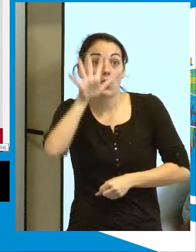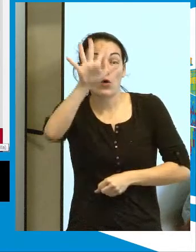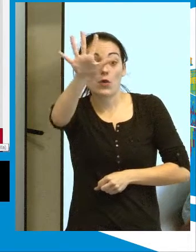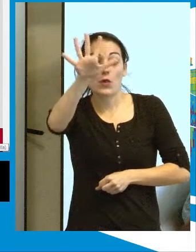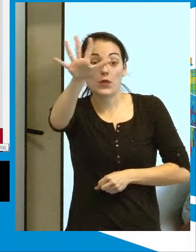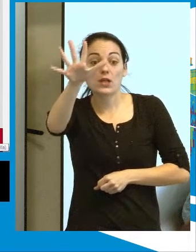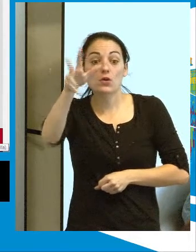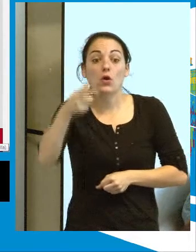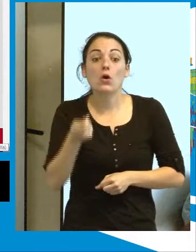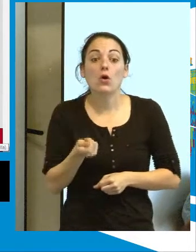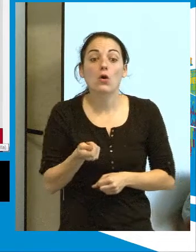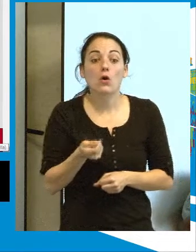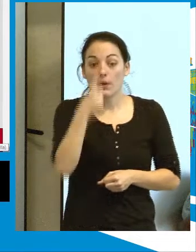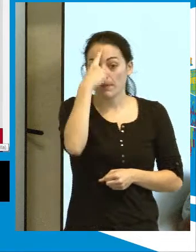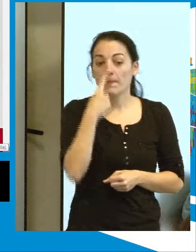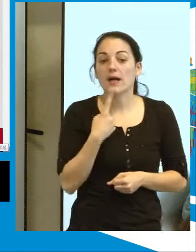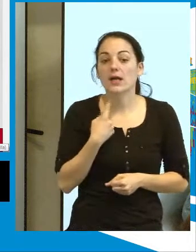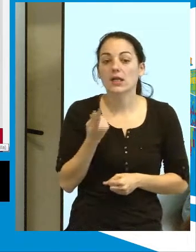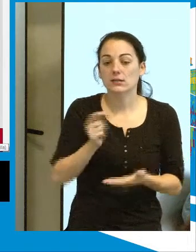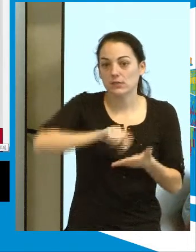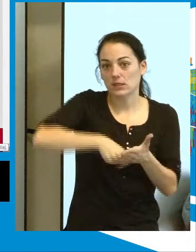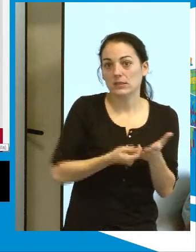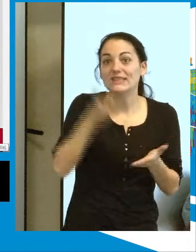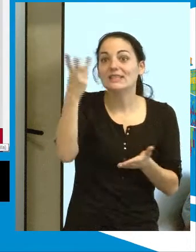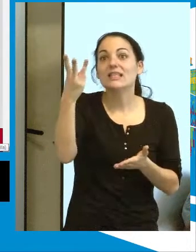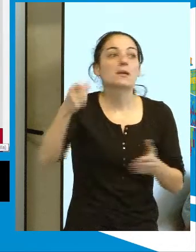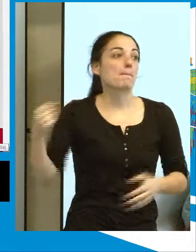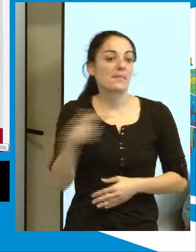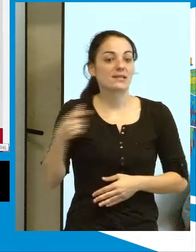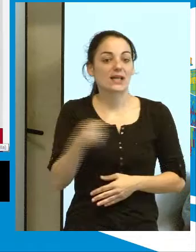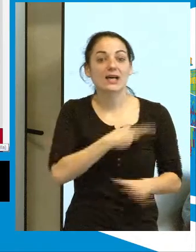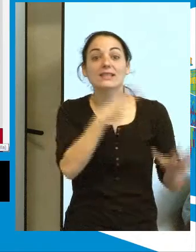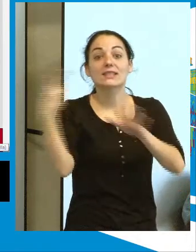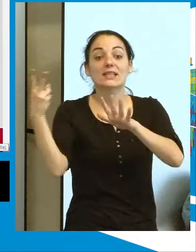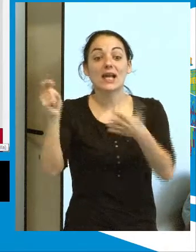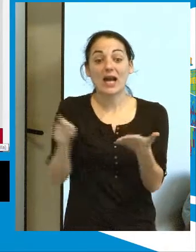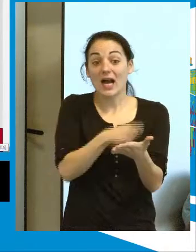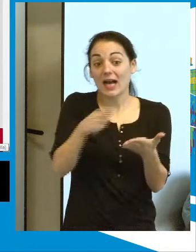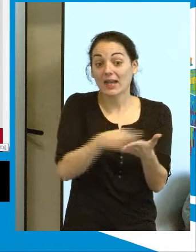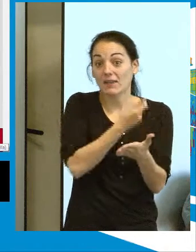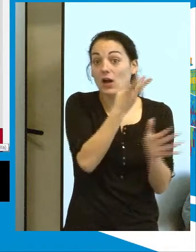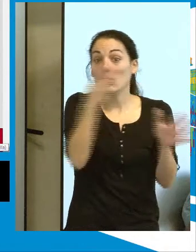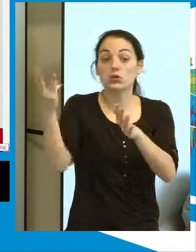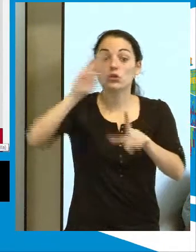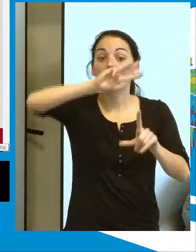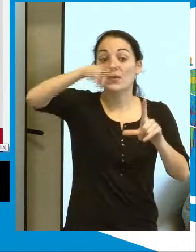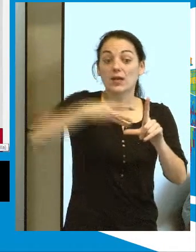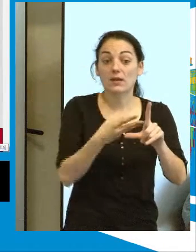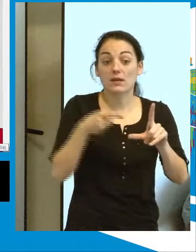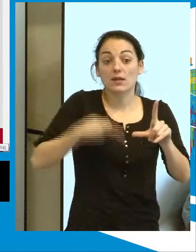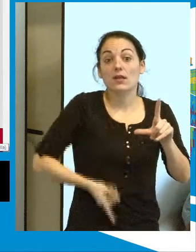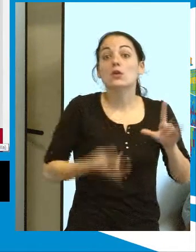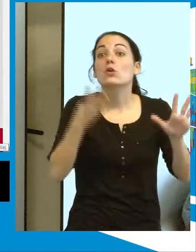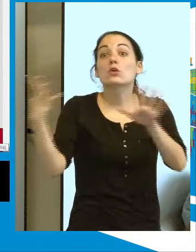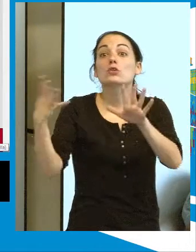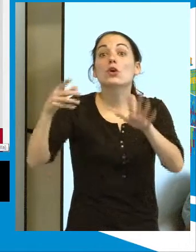Perfil del contratante. 6. Sala de prensa. 7. Agenda. 8. Venred. 9. Sede